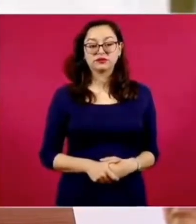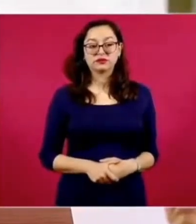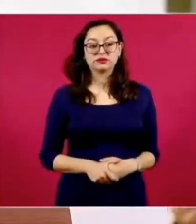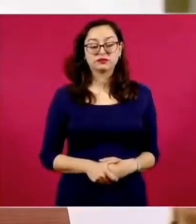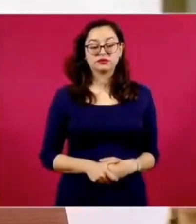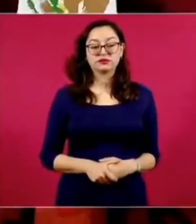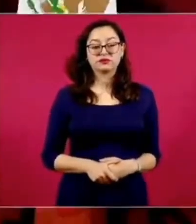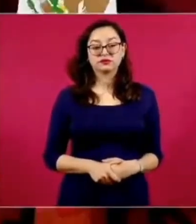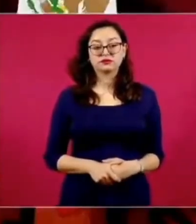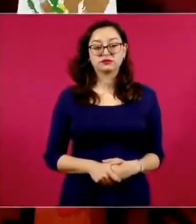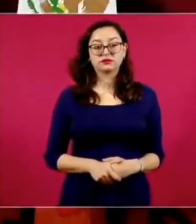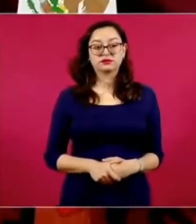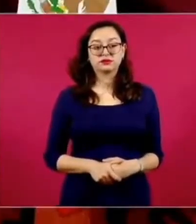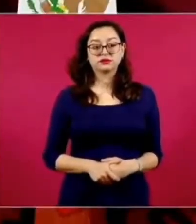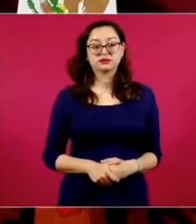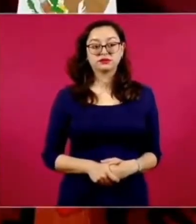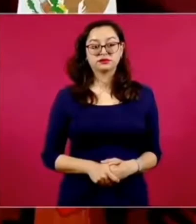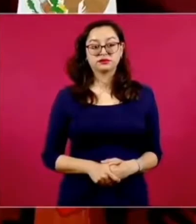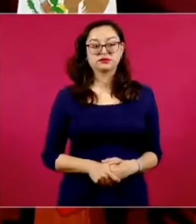25%